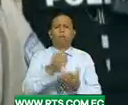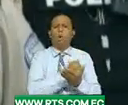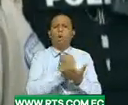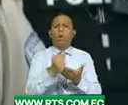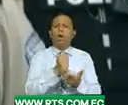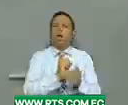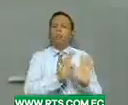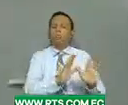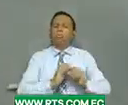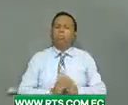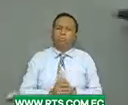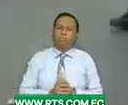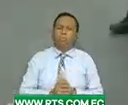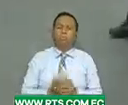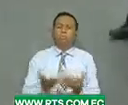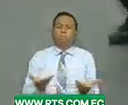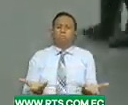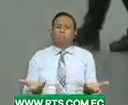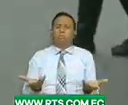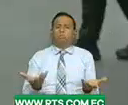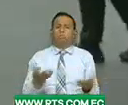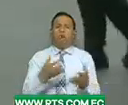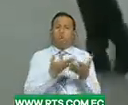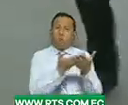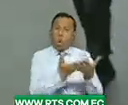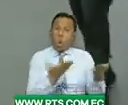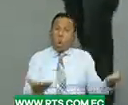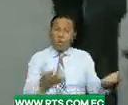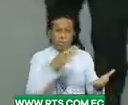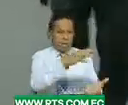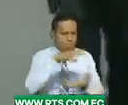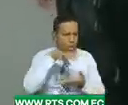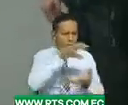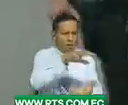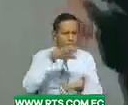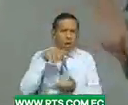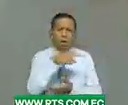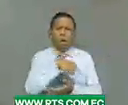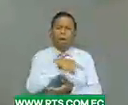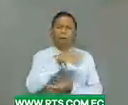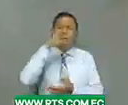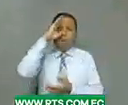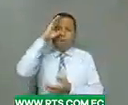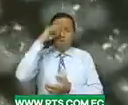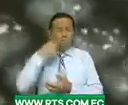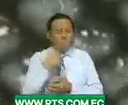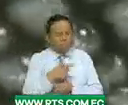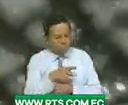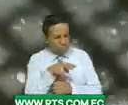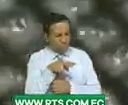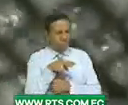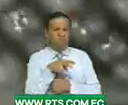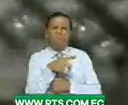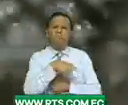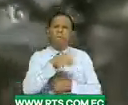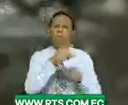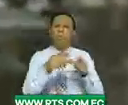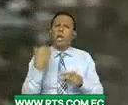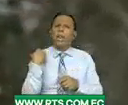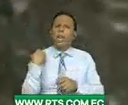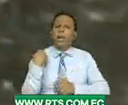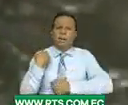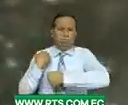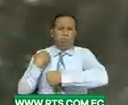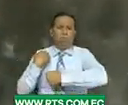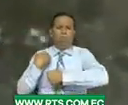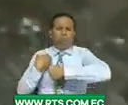ecuatoriano. Además, entre las pertenencias que se logró decomisar, los policías encontraron escudos de metal blindado,